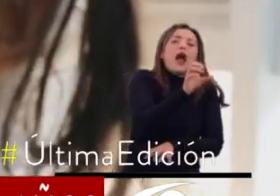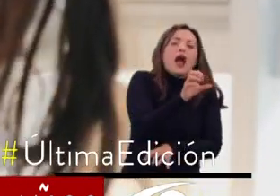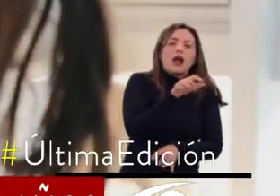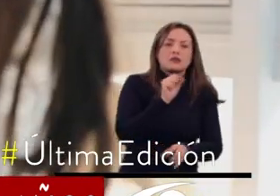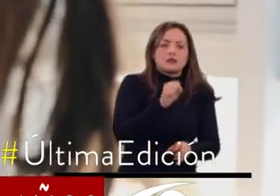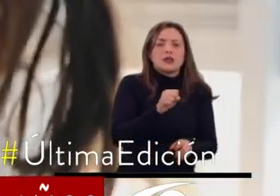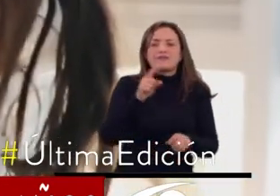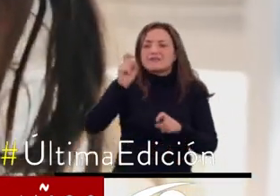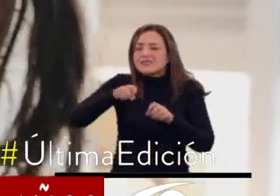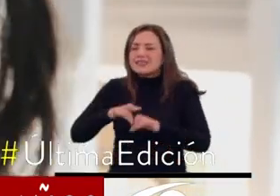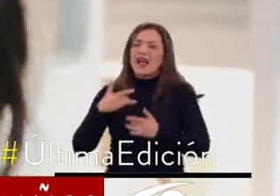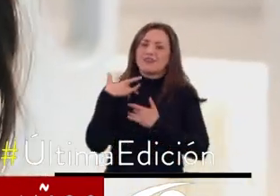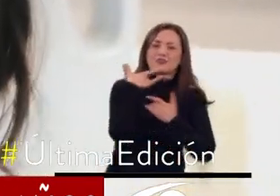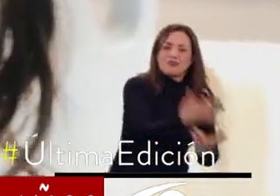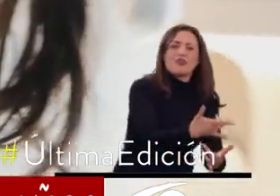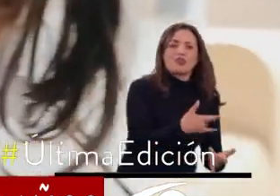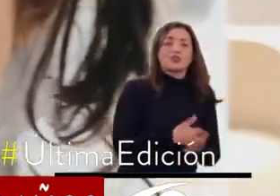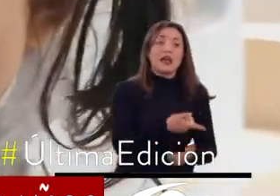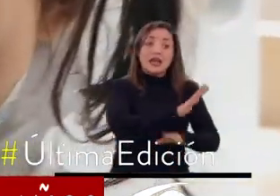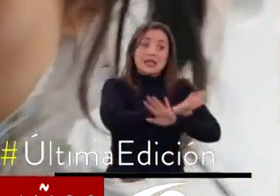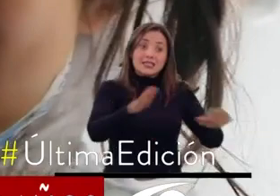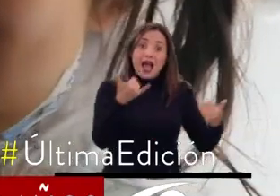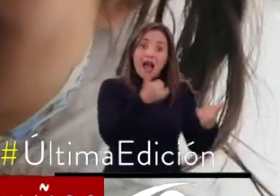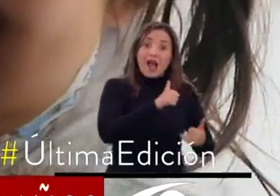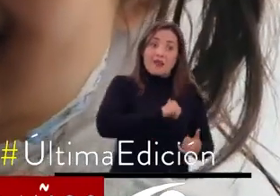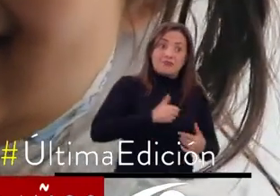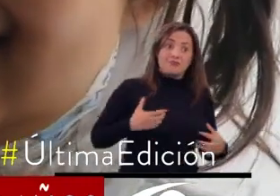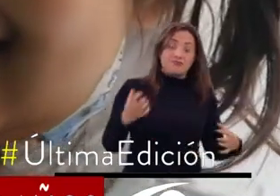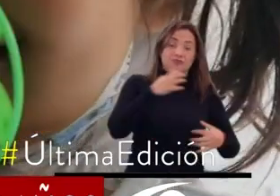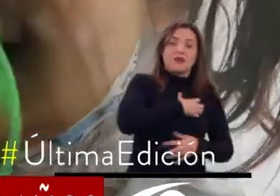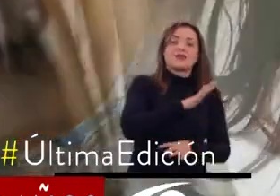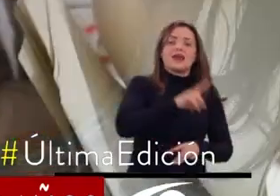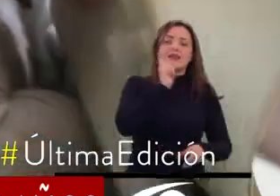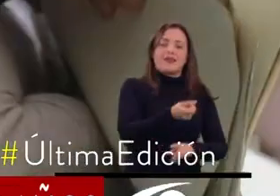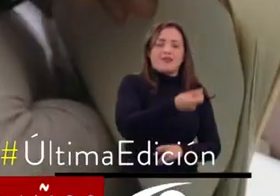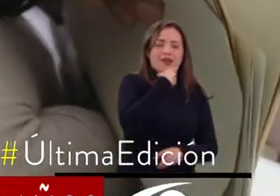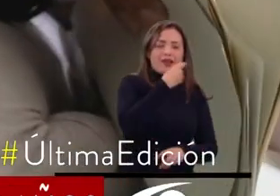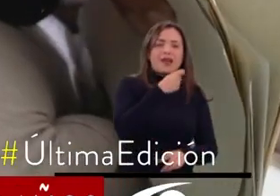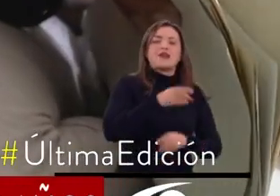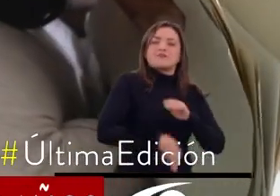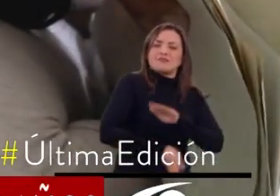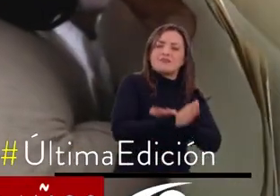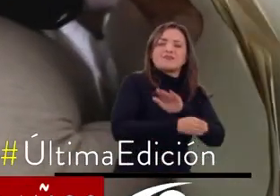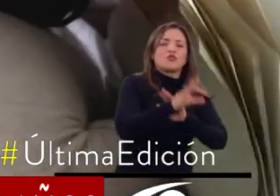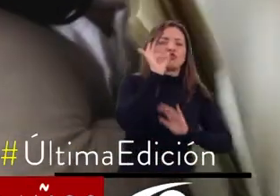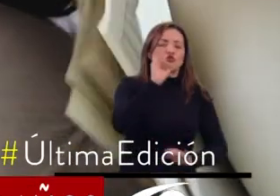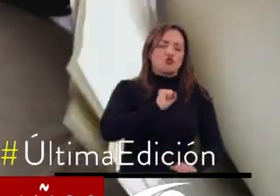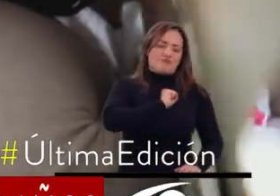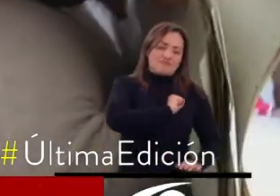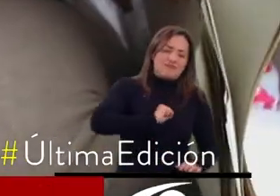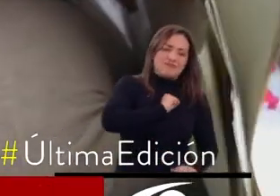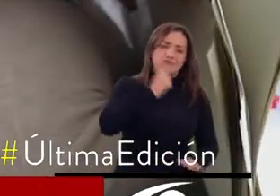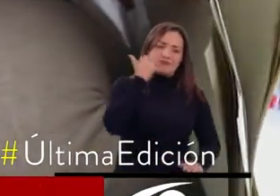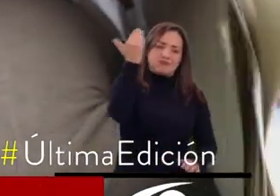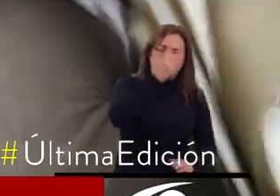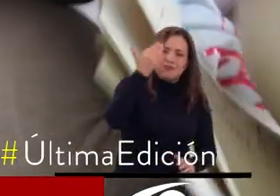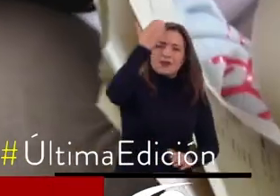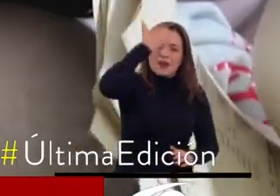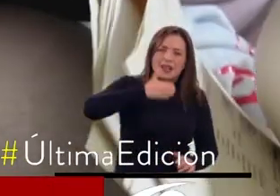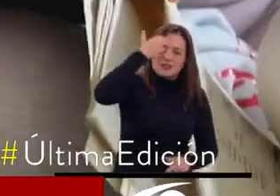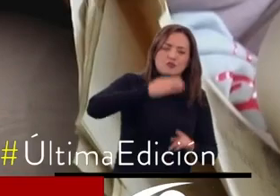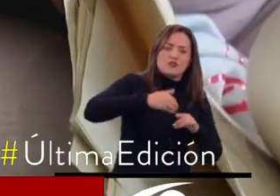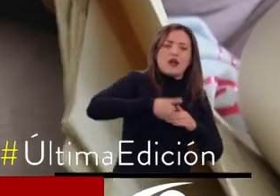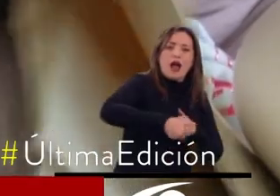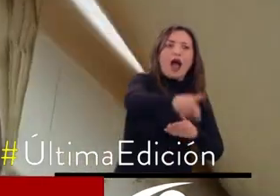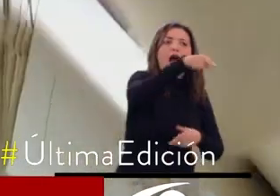del exitoso trasplante, Isabela deberá tomar medicamentos y mantener un seguimiento ecocardiográfico. Con toda una vida por delante y llena